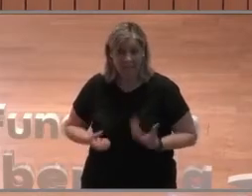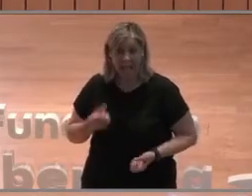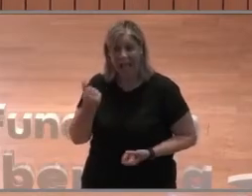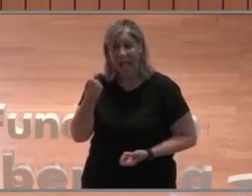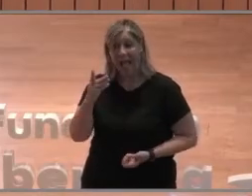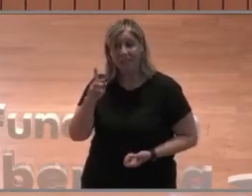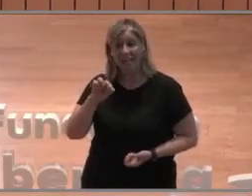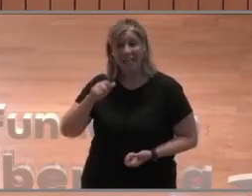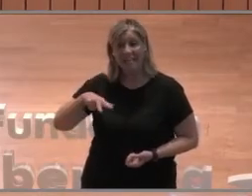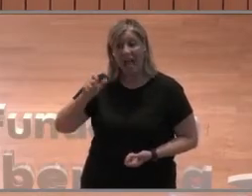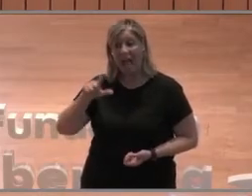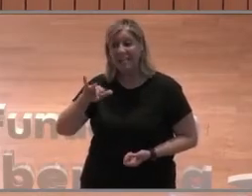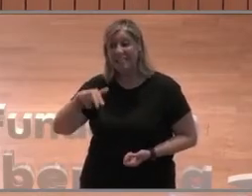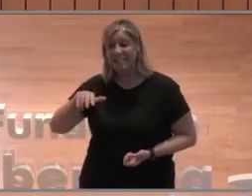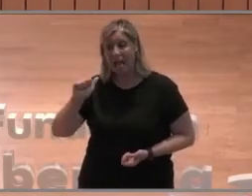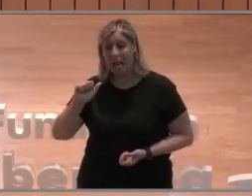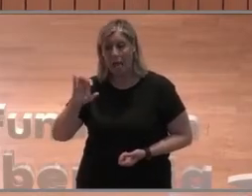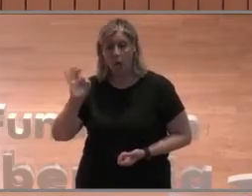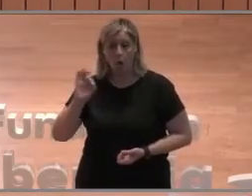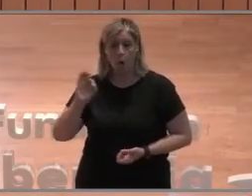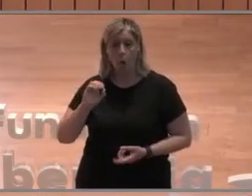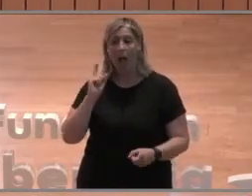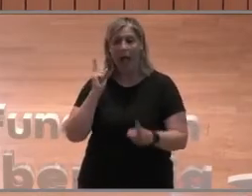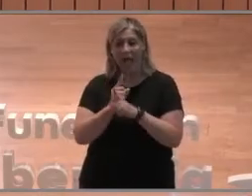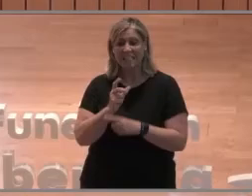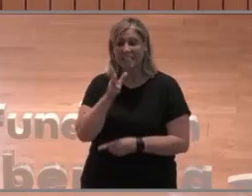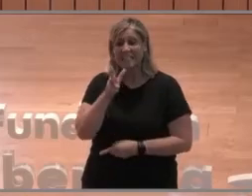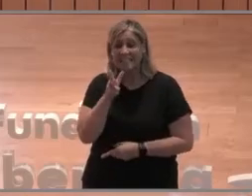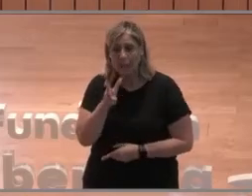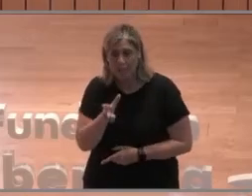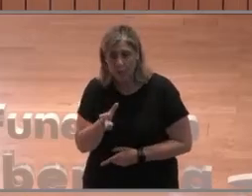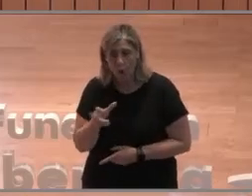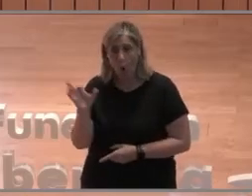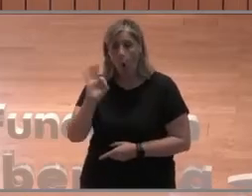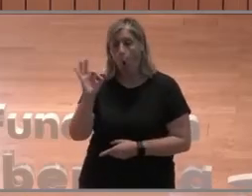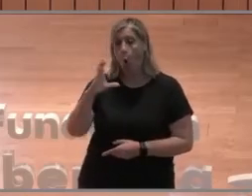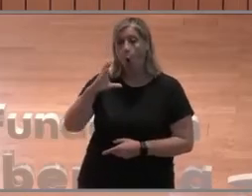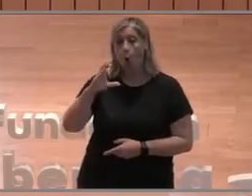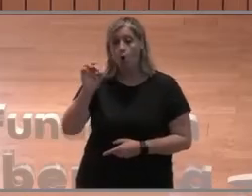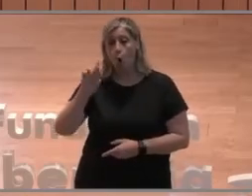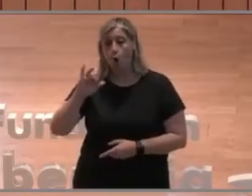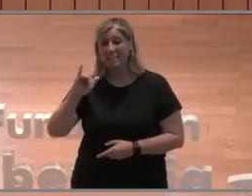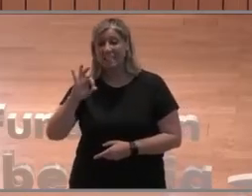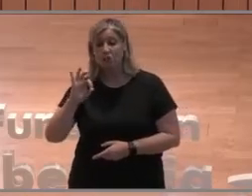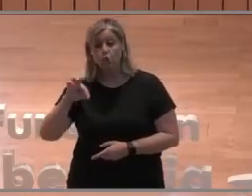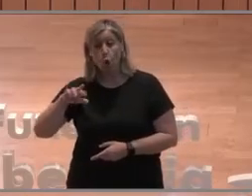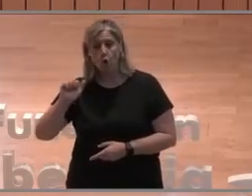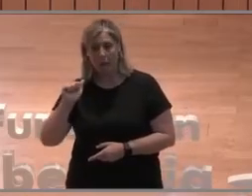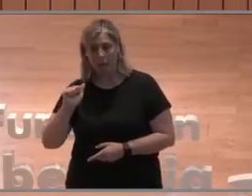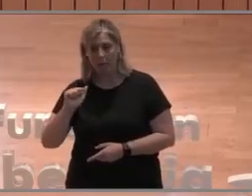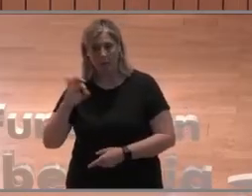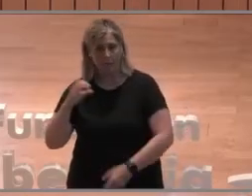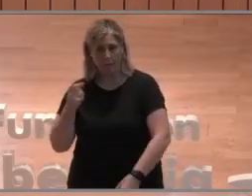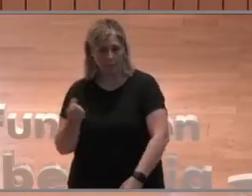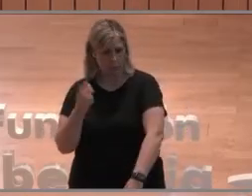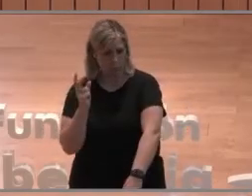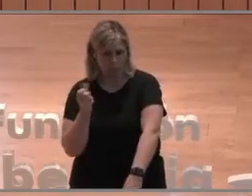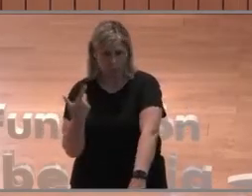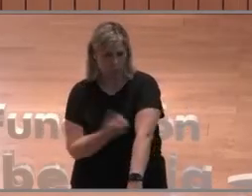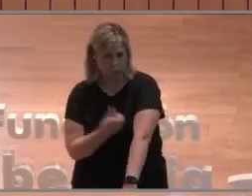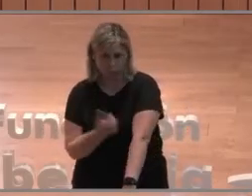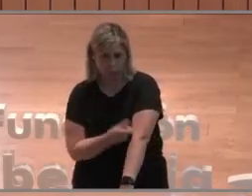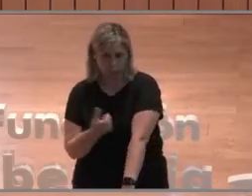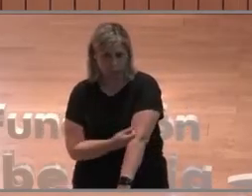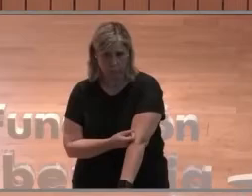antihistamínicos, corticoides, pero claro, son fármacos que hay que administrar en un... Digamos que hay poco que hacer fuera de más